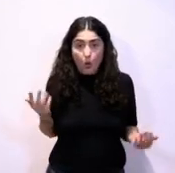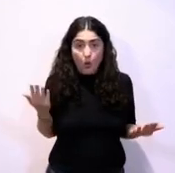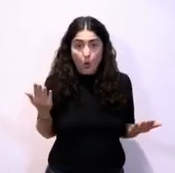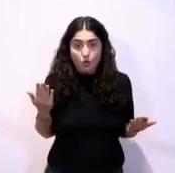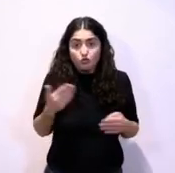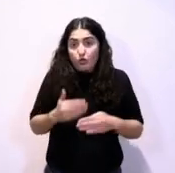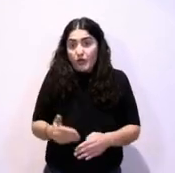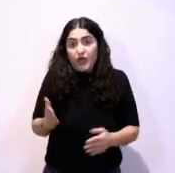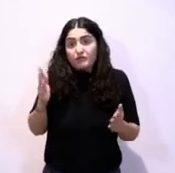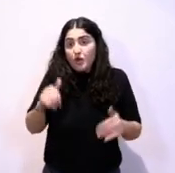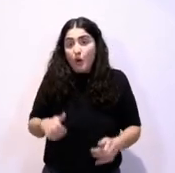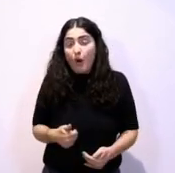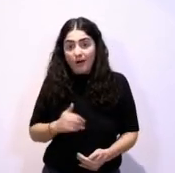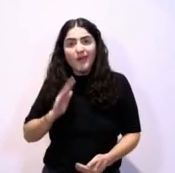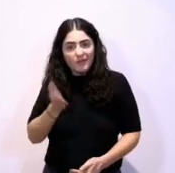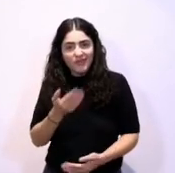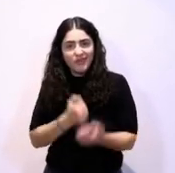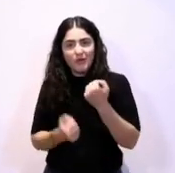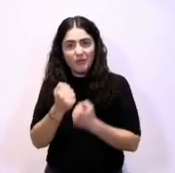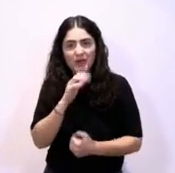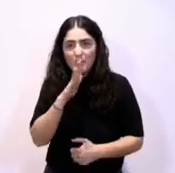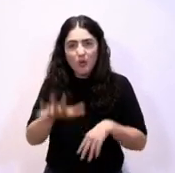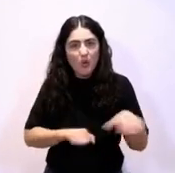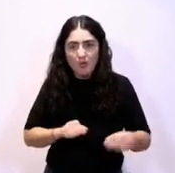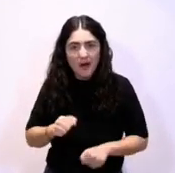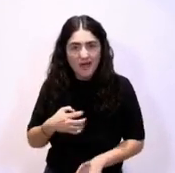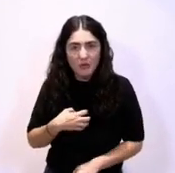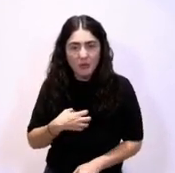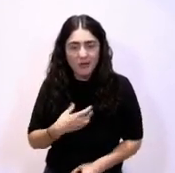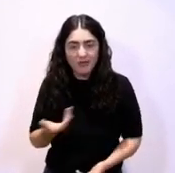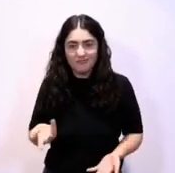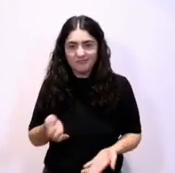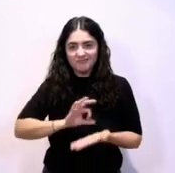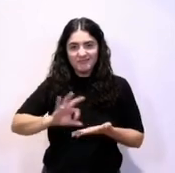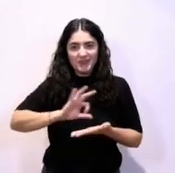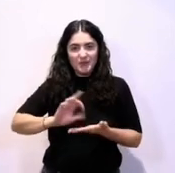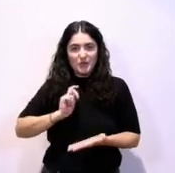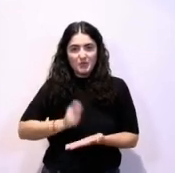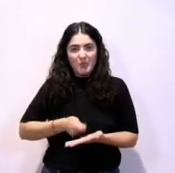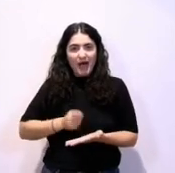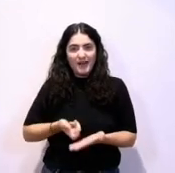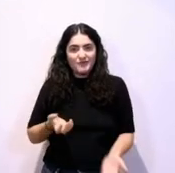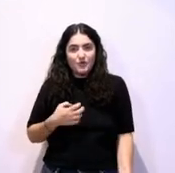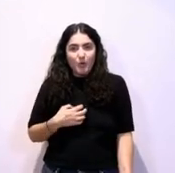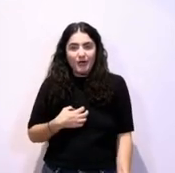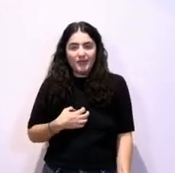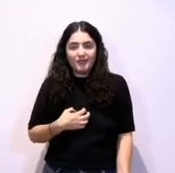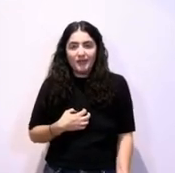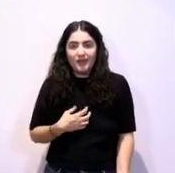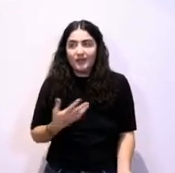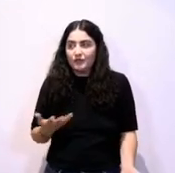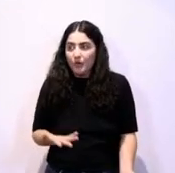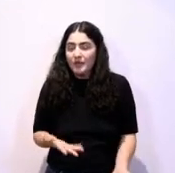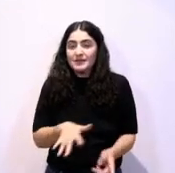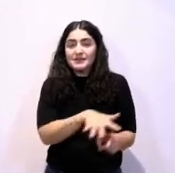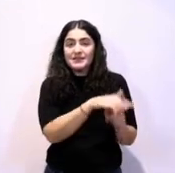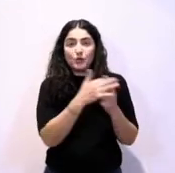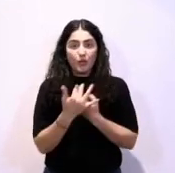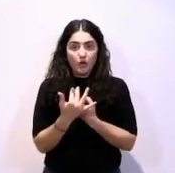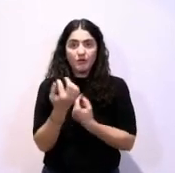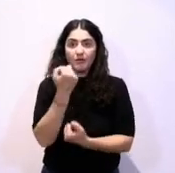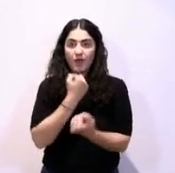directamente sobre la economía. No pueden comprar, no pueden pagar por servicios, y, por tanto, la situación de la